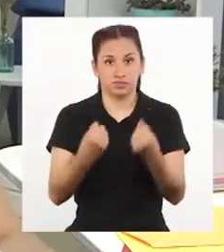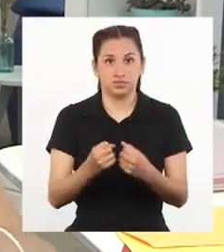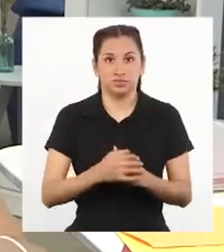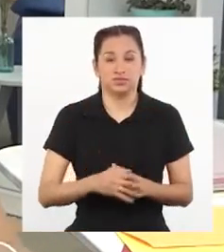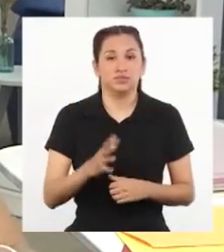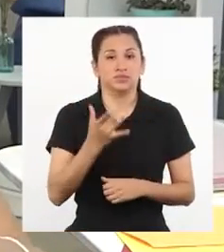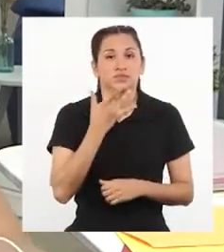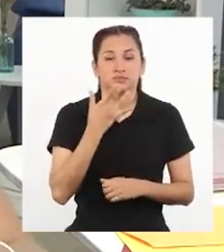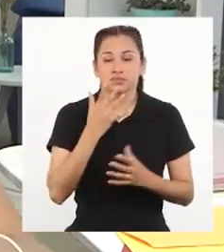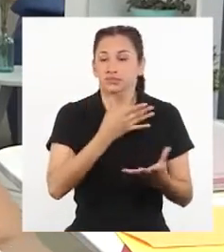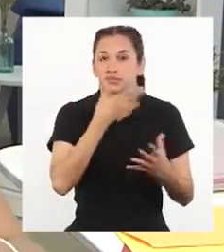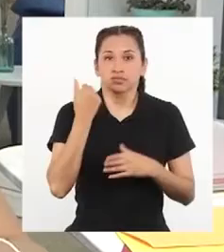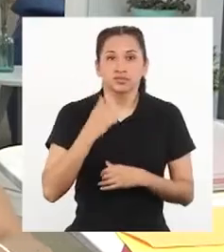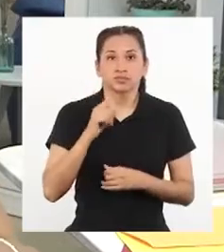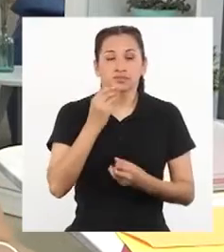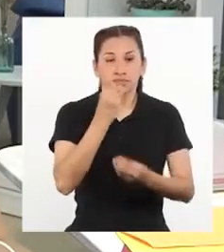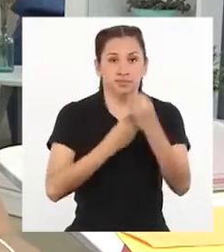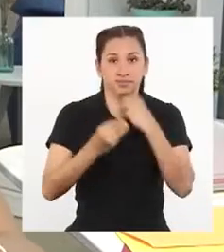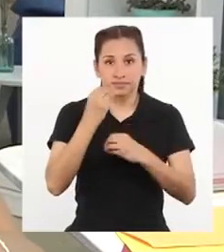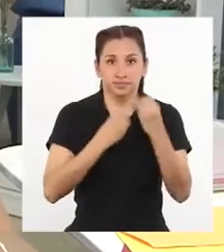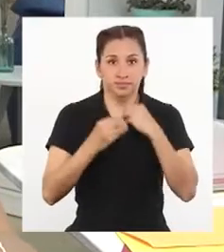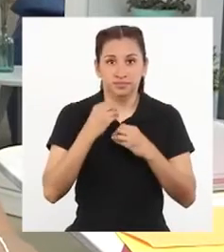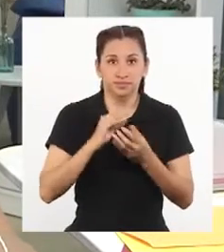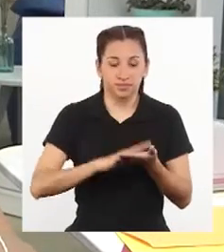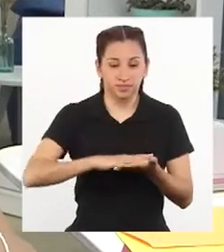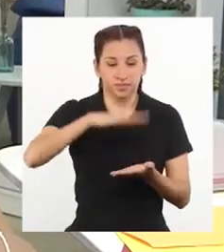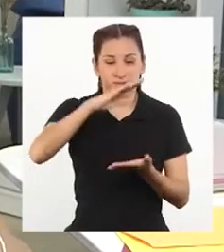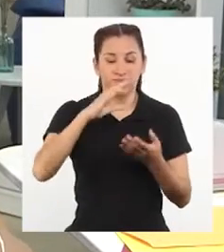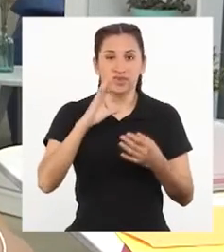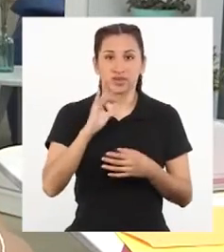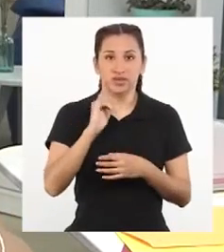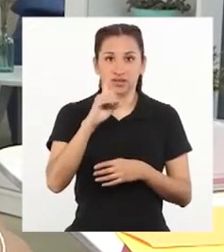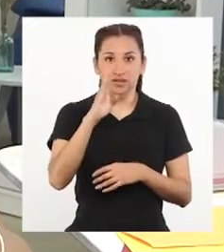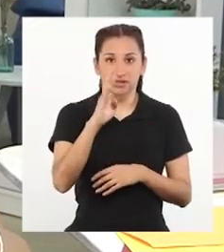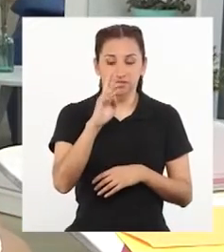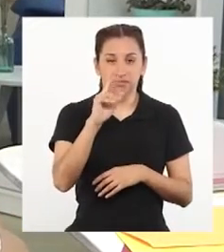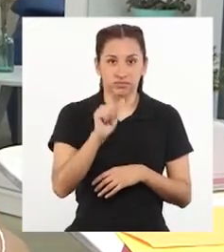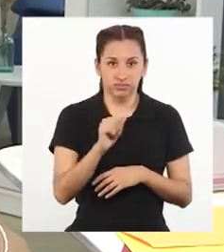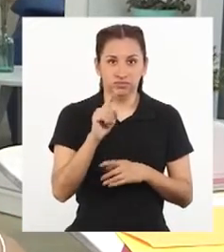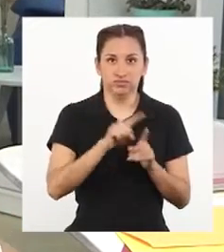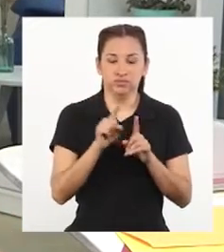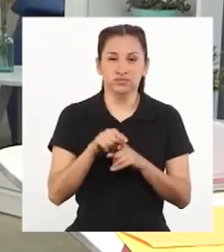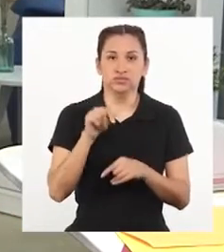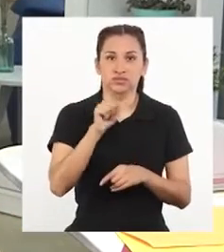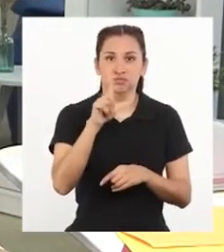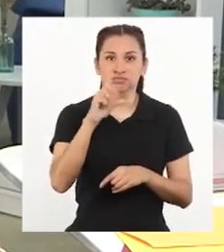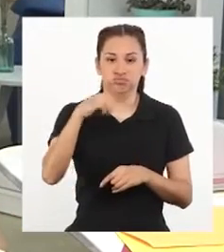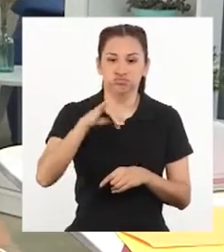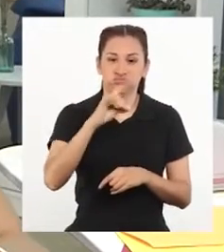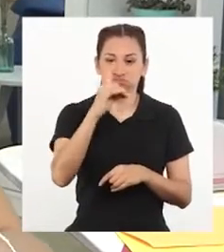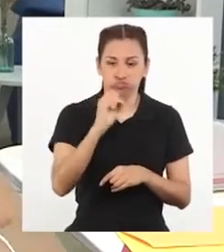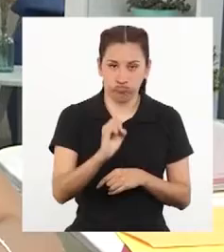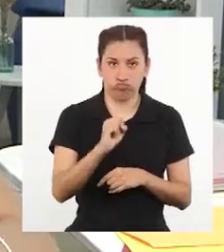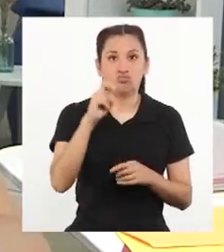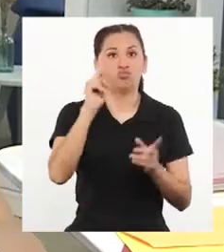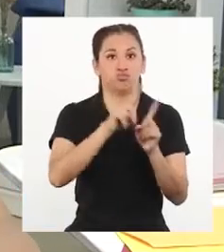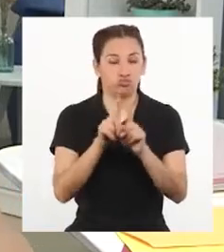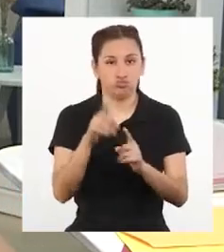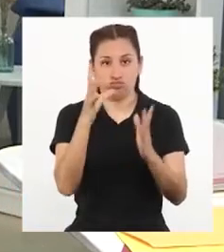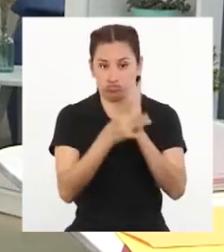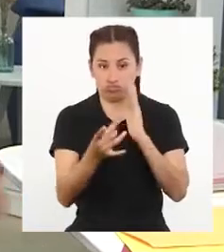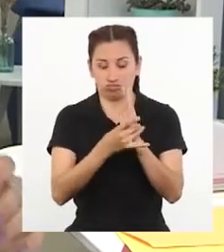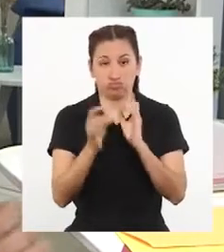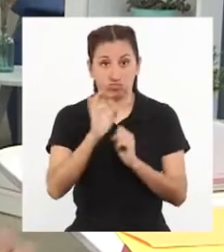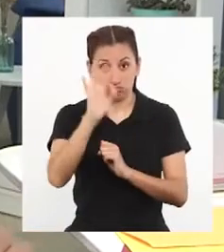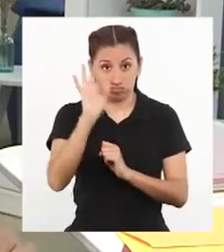salud. Preferir el consumo de alimentos altos en fibra y almidones. Mantener el